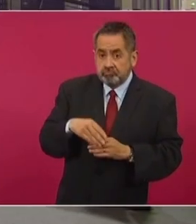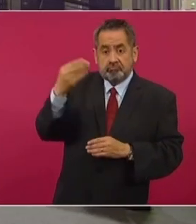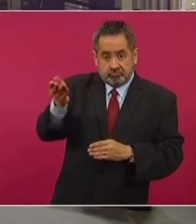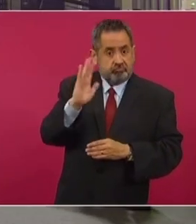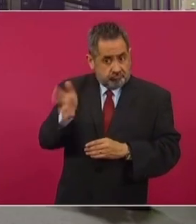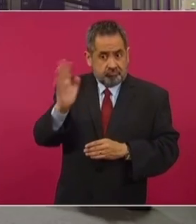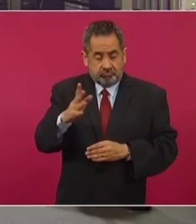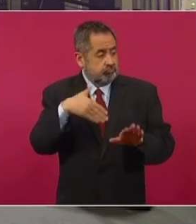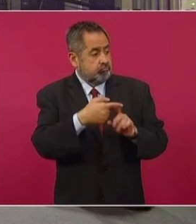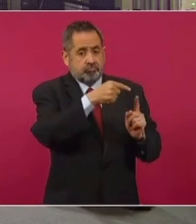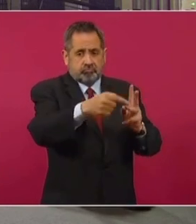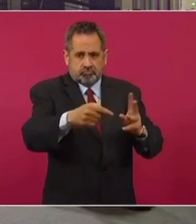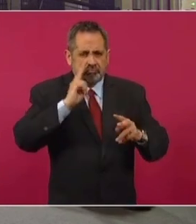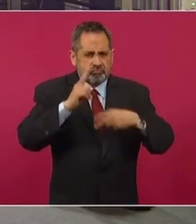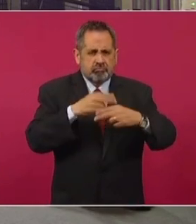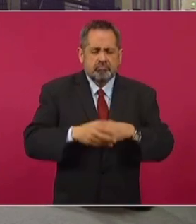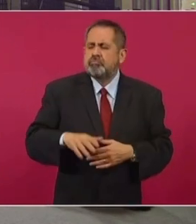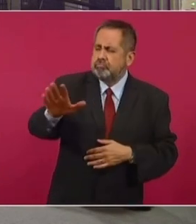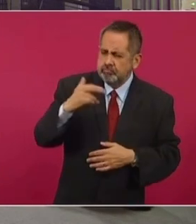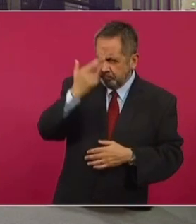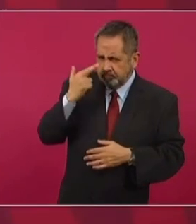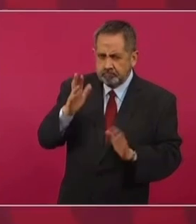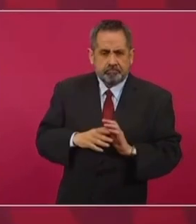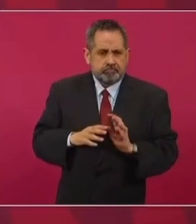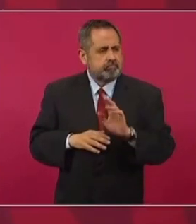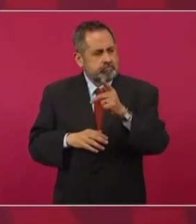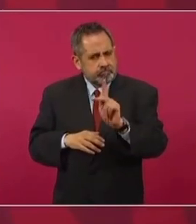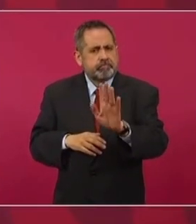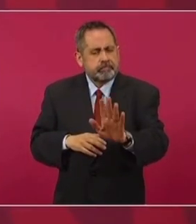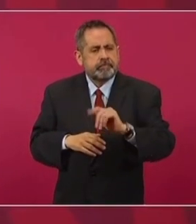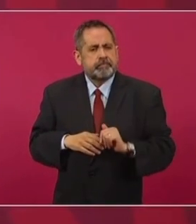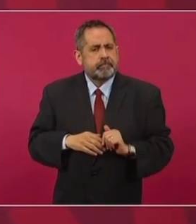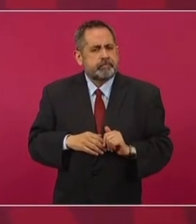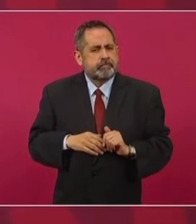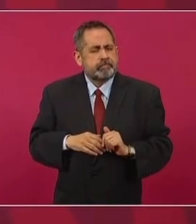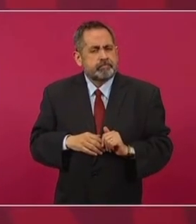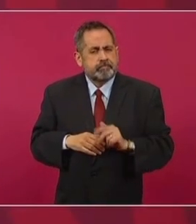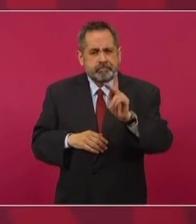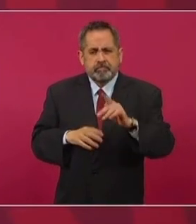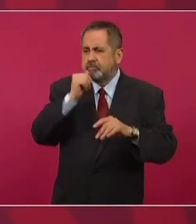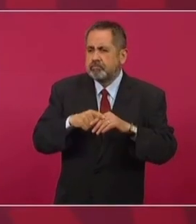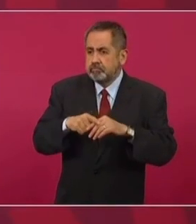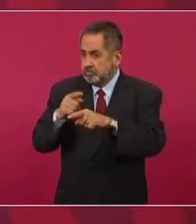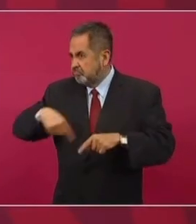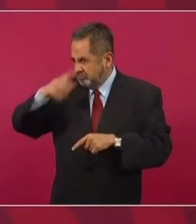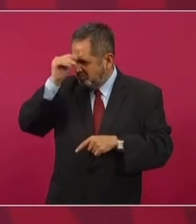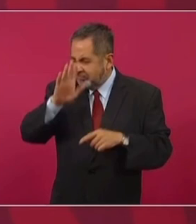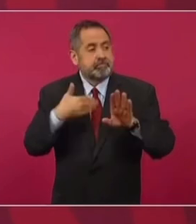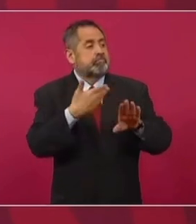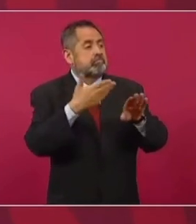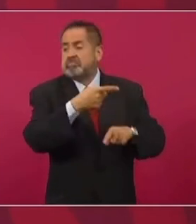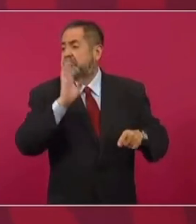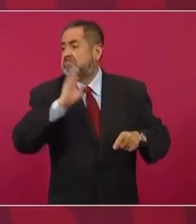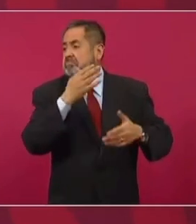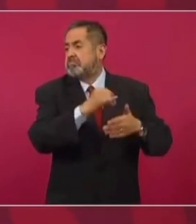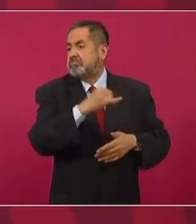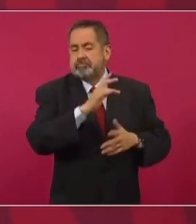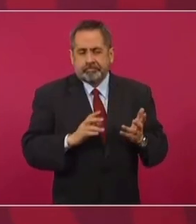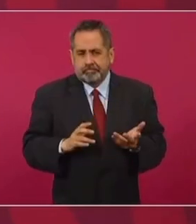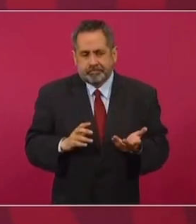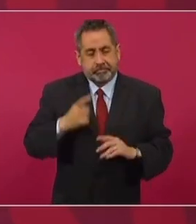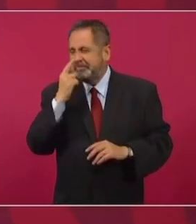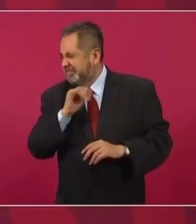ya en contra de ella y de los integrantes de su gabinete. Lo vamos a revisar, pero no se puede hacer un juicio sumario. Nada más